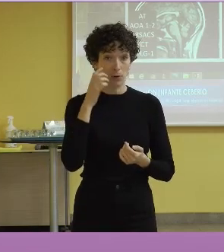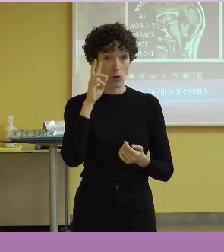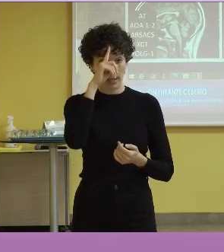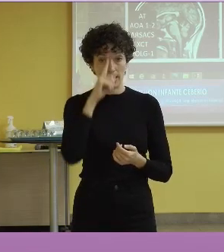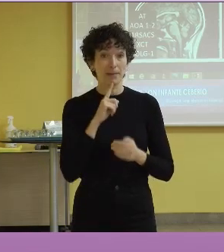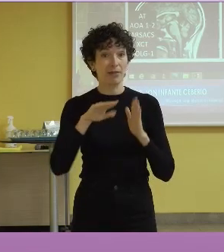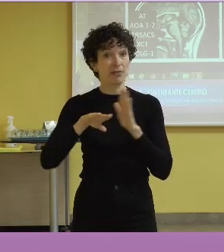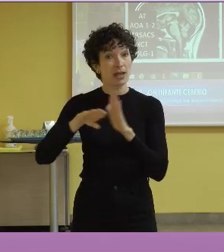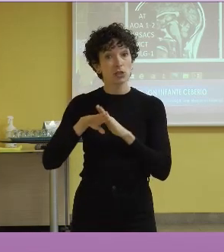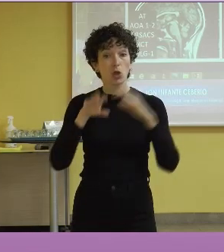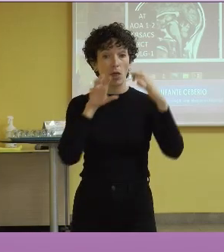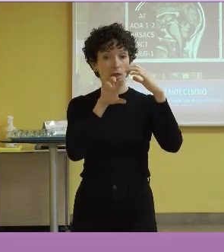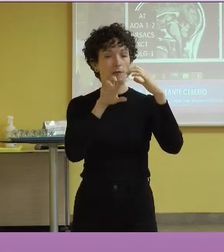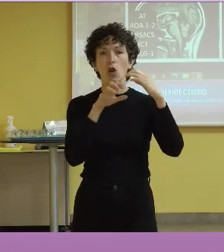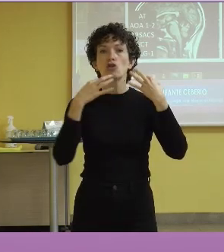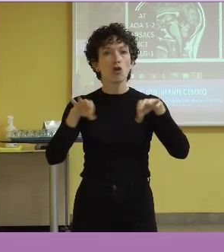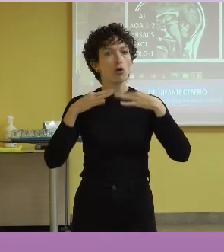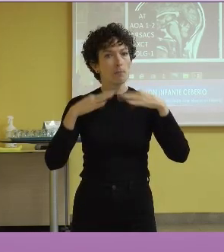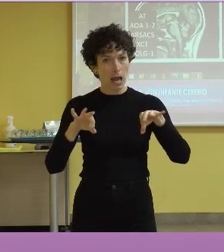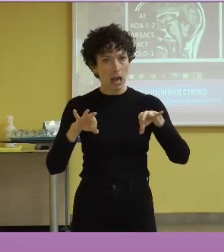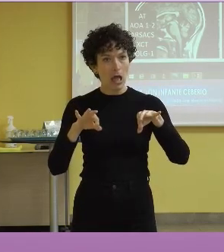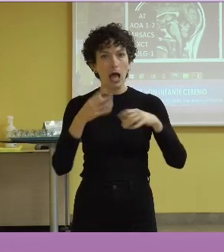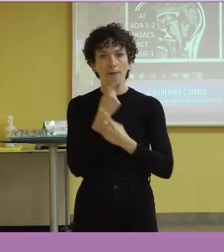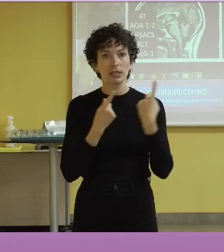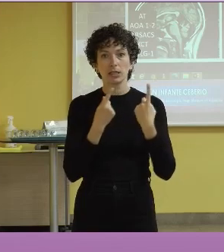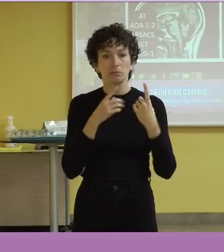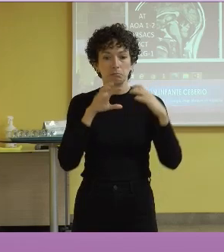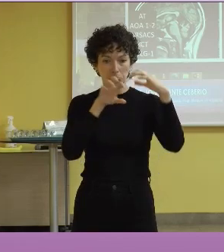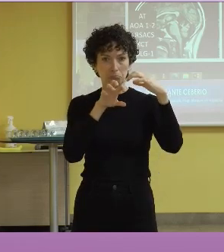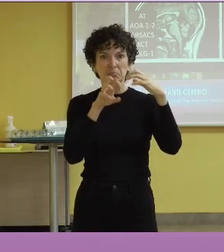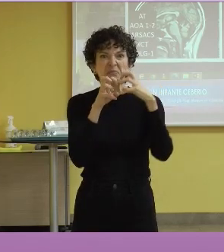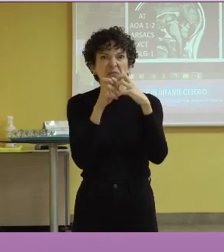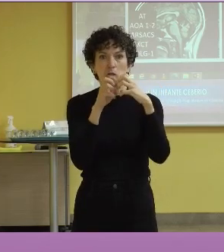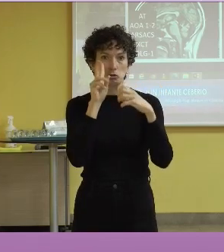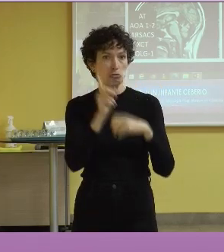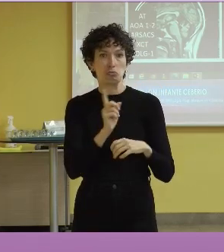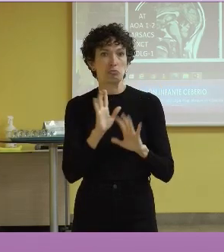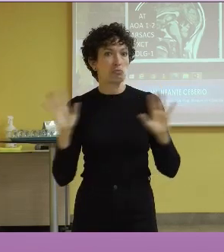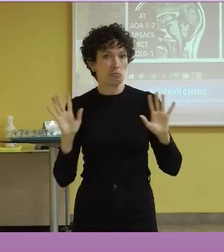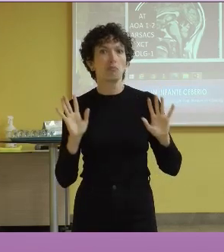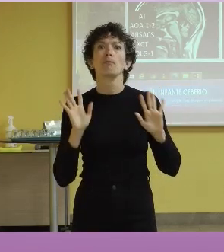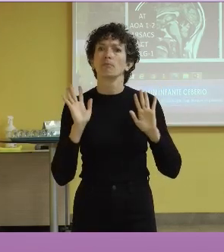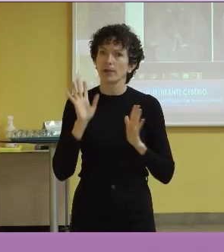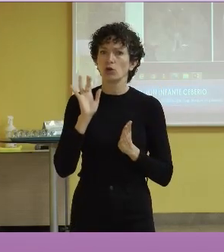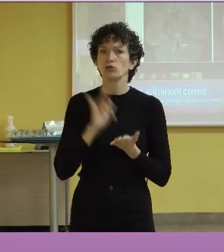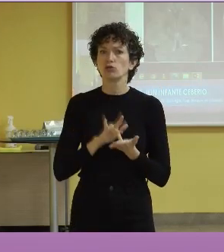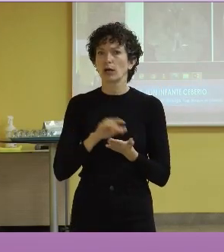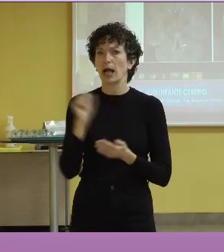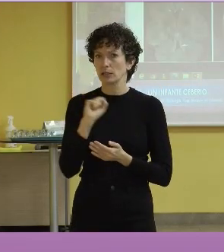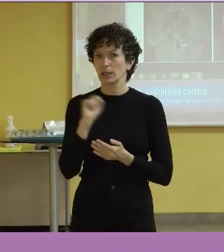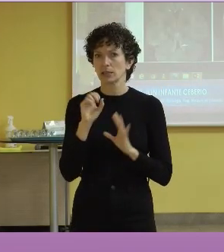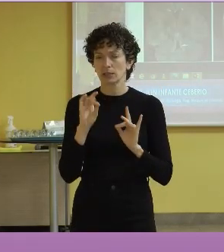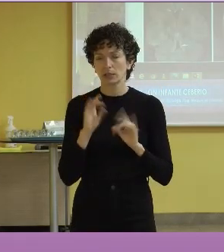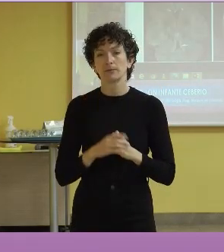derecha, pues el cerebelo es normal. Hay ataxias en las que el cerebelo no lo vemos atrófico en la resonancia, ¿vale? Eso nos ayuda. Luego